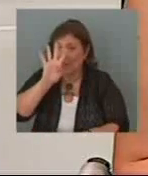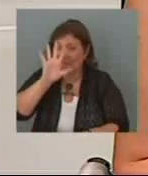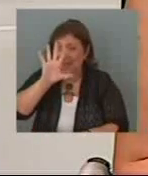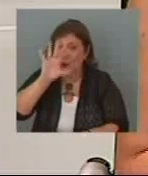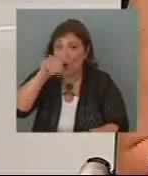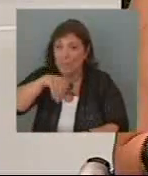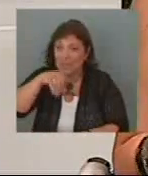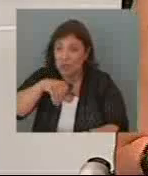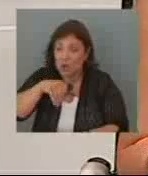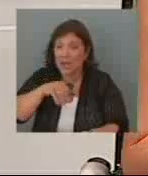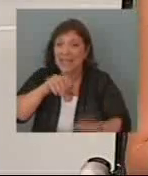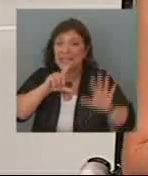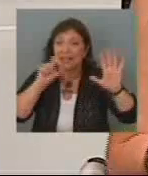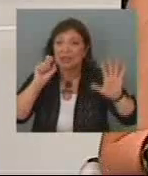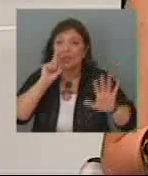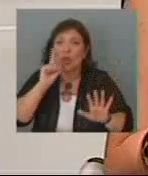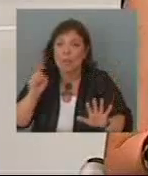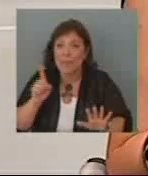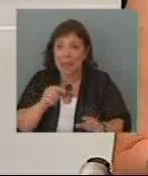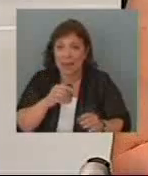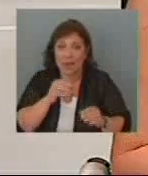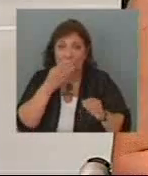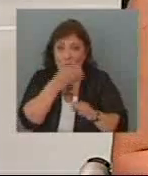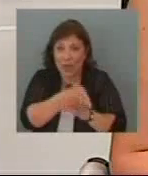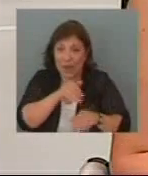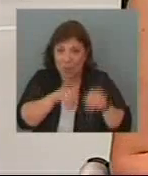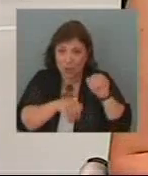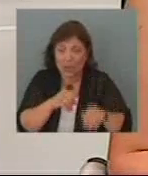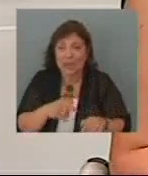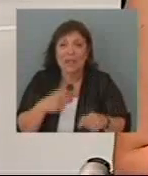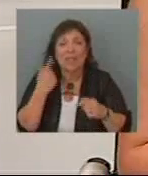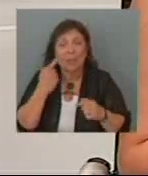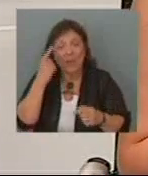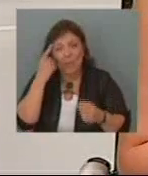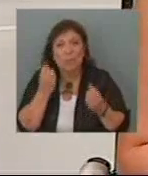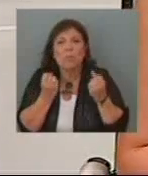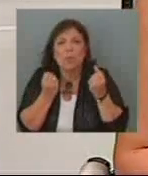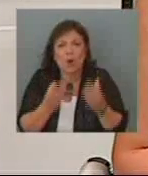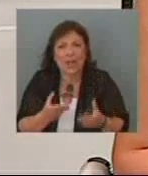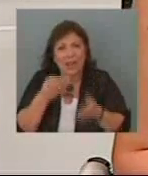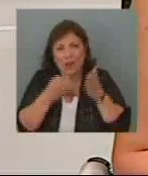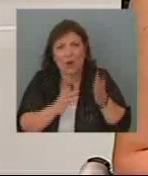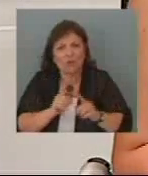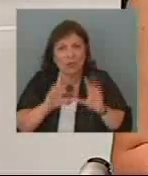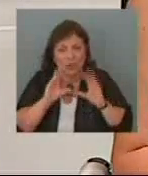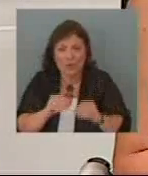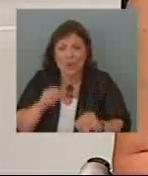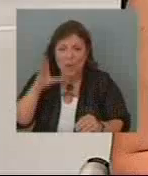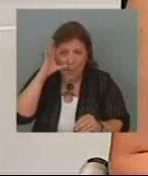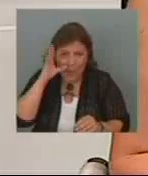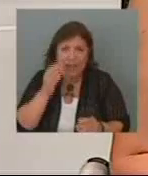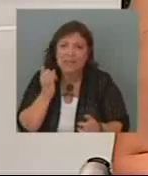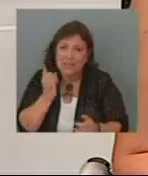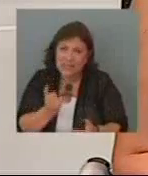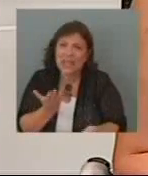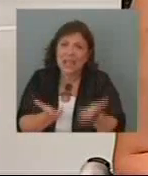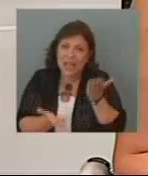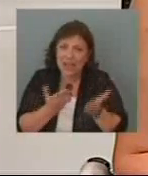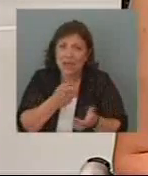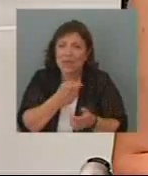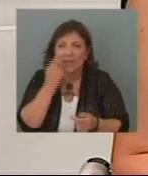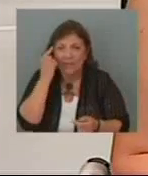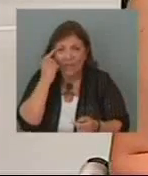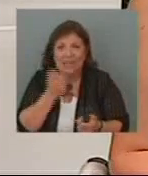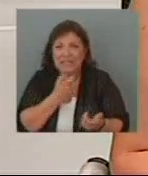300.000 lo hicieron. Habrá que preguntarse después por qué pasó esto, ¿verdad? Ahora bien, yo creo que Bachelet ha ganado en justa ley porque se ha sabido granjear